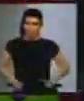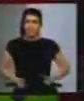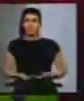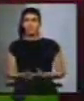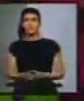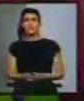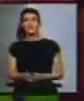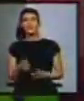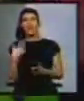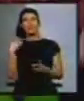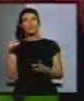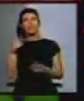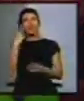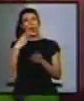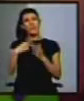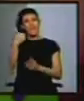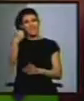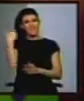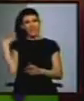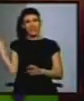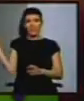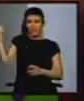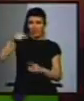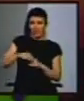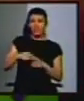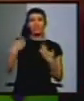Desde su llegada a Chile en 2006 ya suma